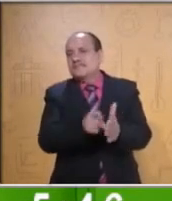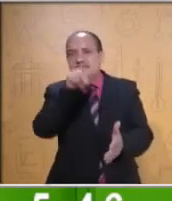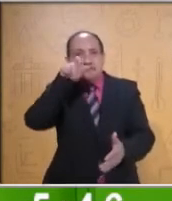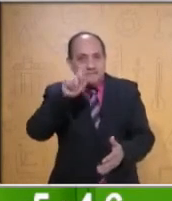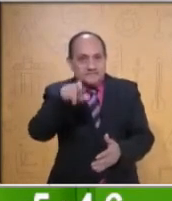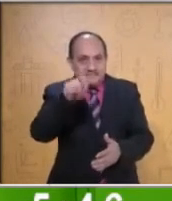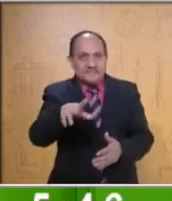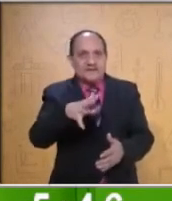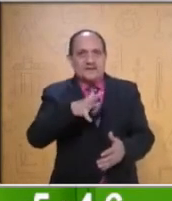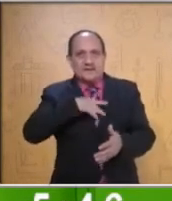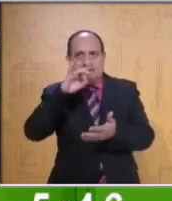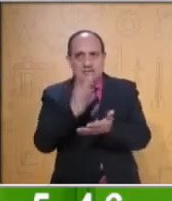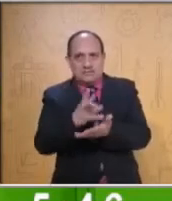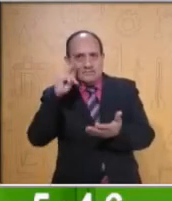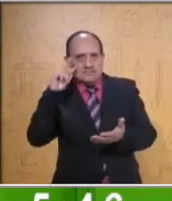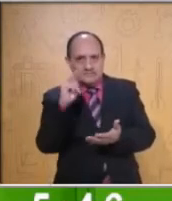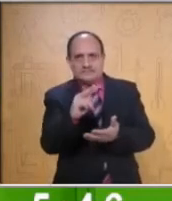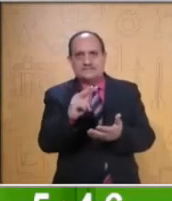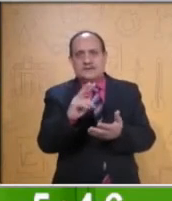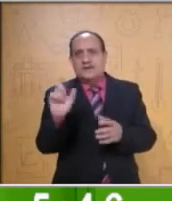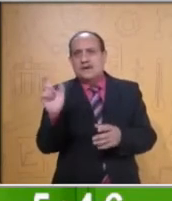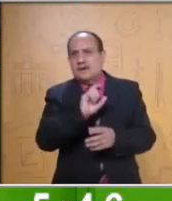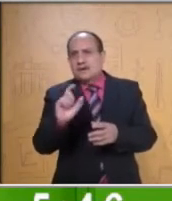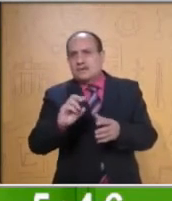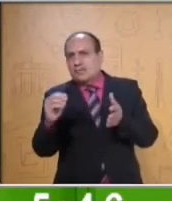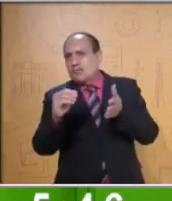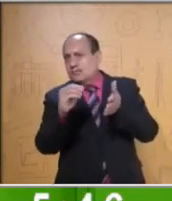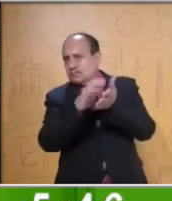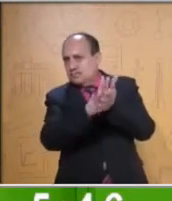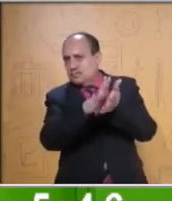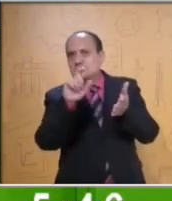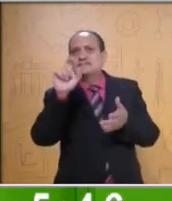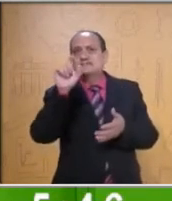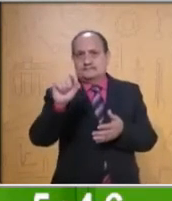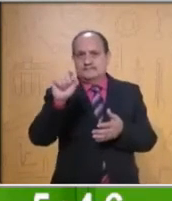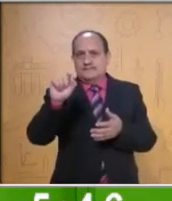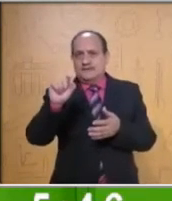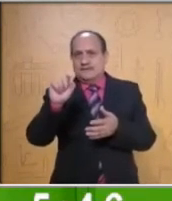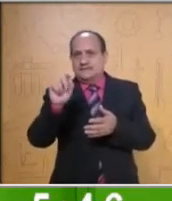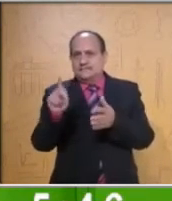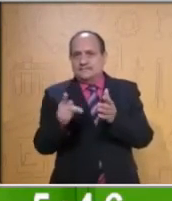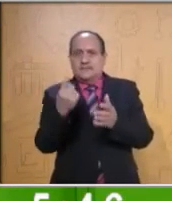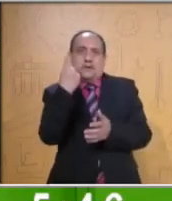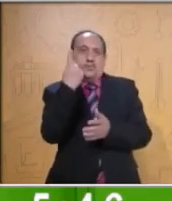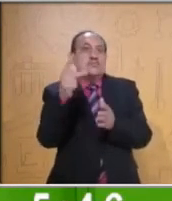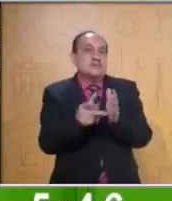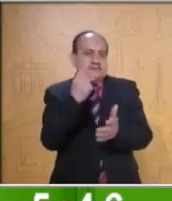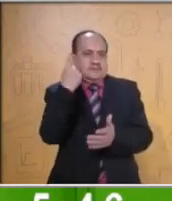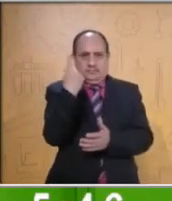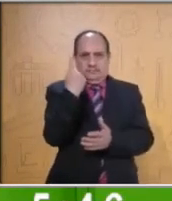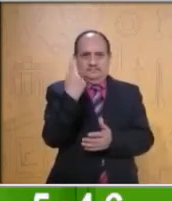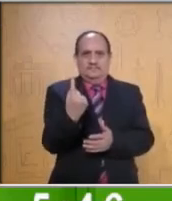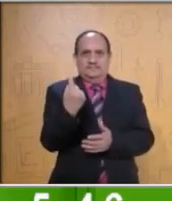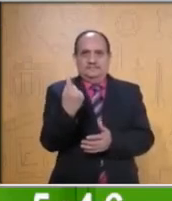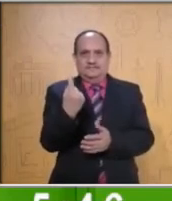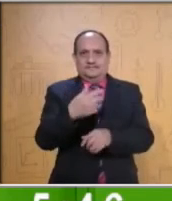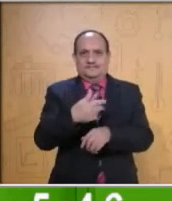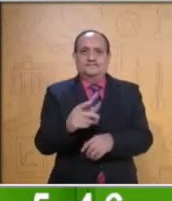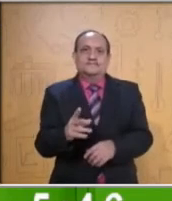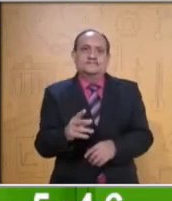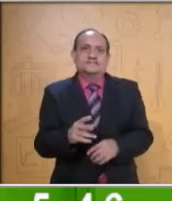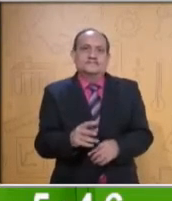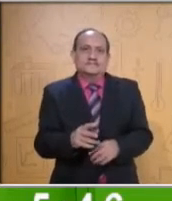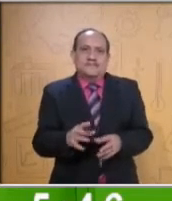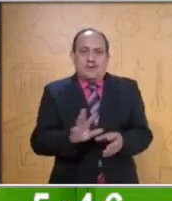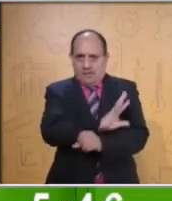Yo lo único que tengo que ver, al momento de poner 20, 20 tiene una frecuencia, entonces una frecuencia absoluta, entonces